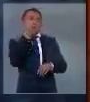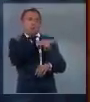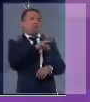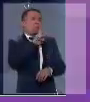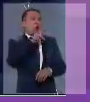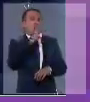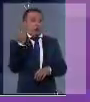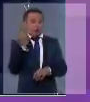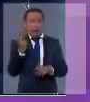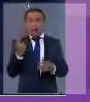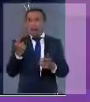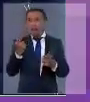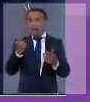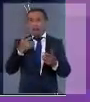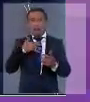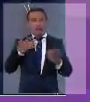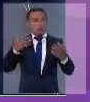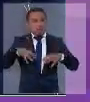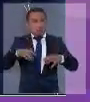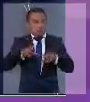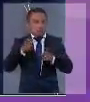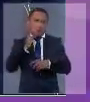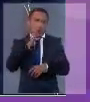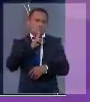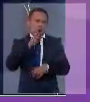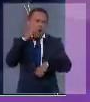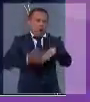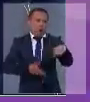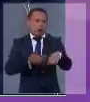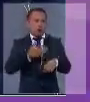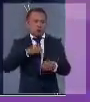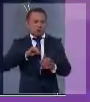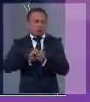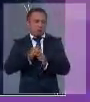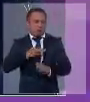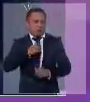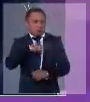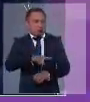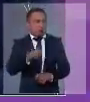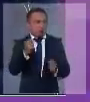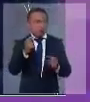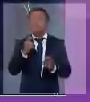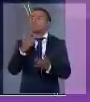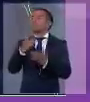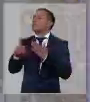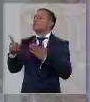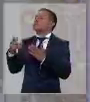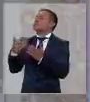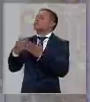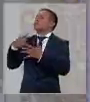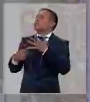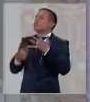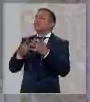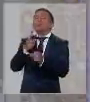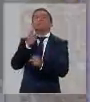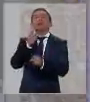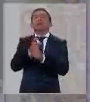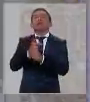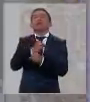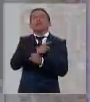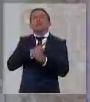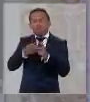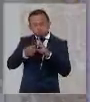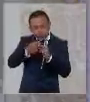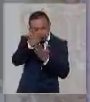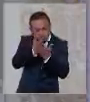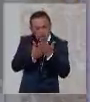programas que usted plantea de prevención de drogas para atender a los más jóvenes? ¿Candidato? Primero, tenemos que hacer un inventario. ¿Quién consume droga? He recorrido el país y